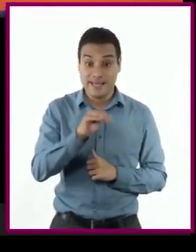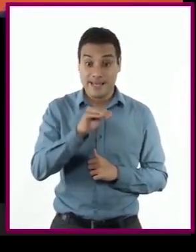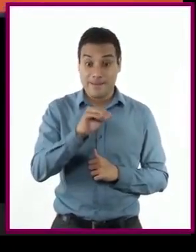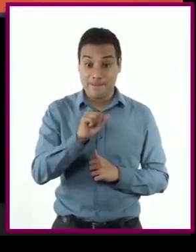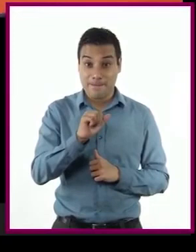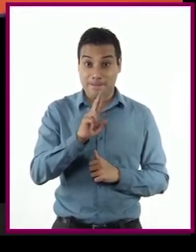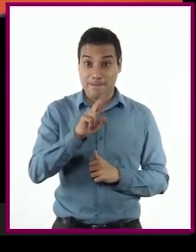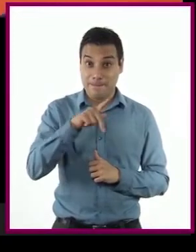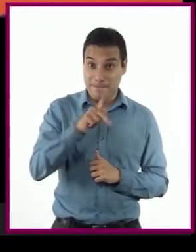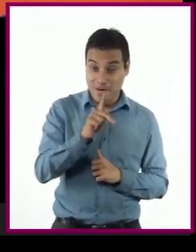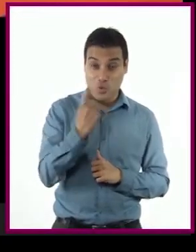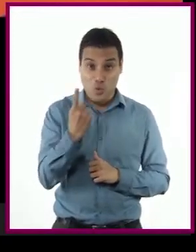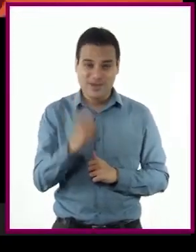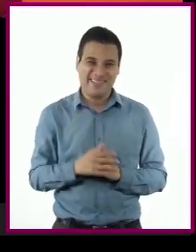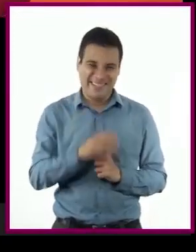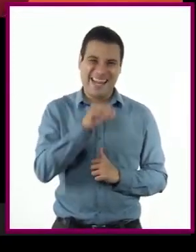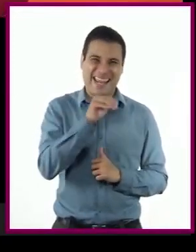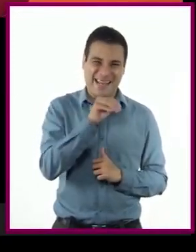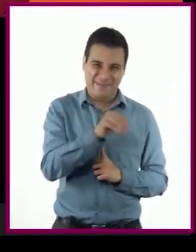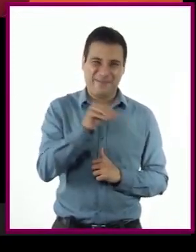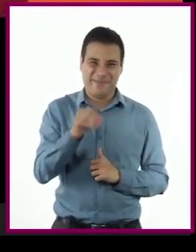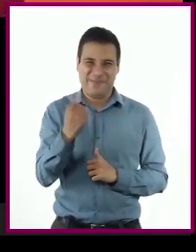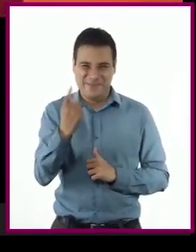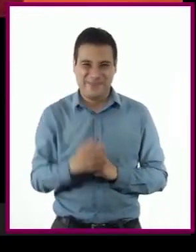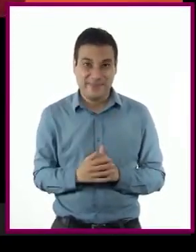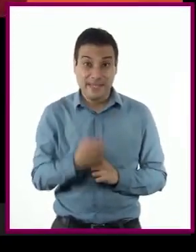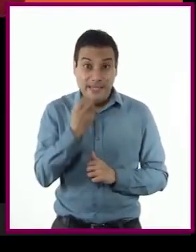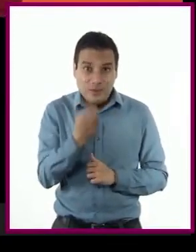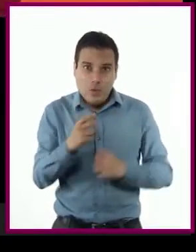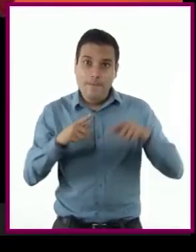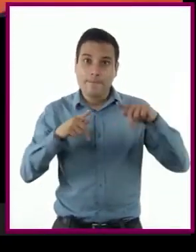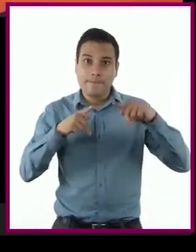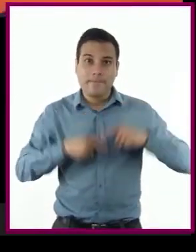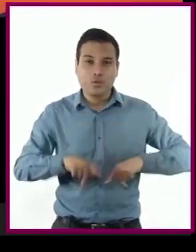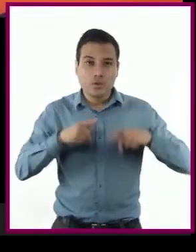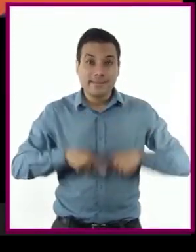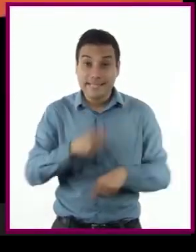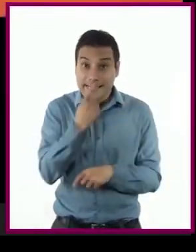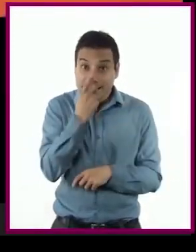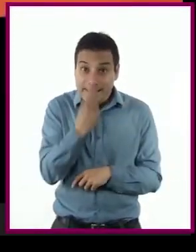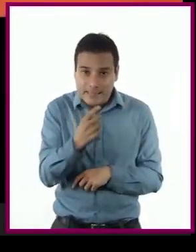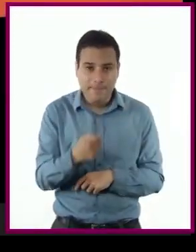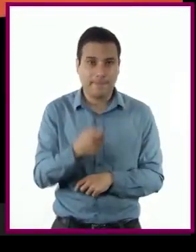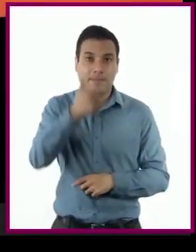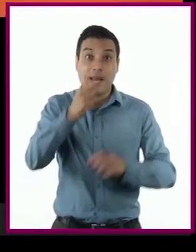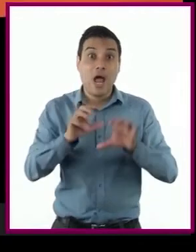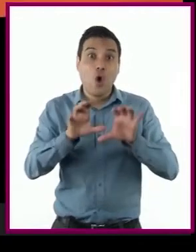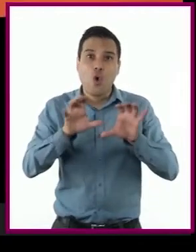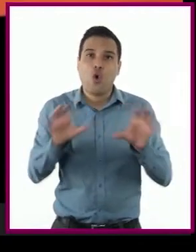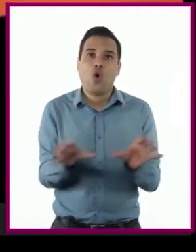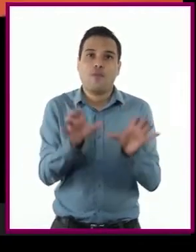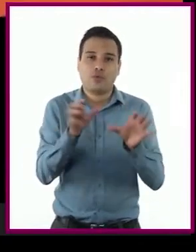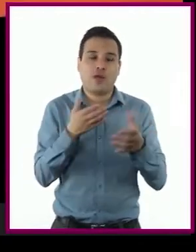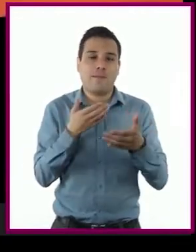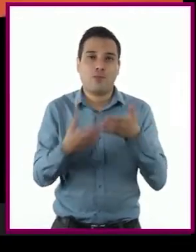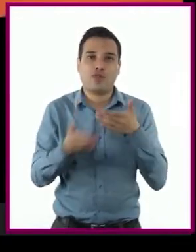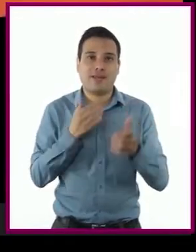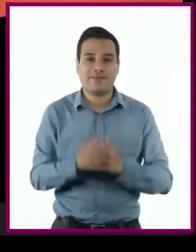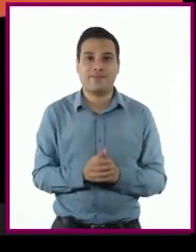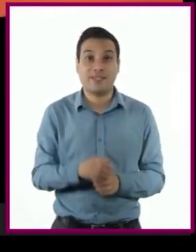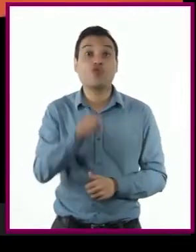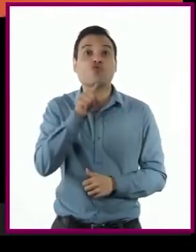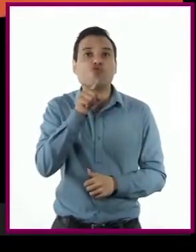es considerada por algunos historiadores de la informática como una de las primeras computadoras modernas. Y usted